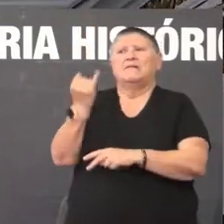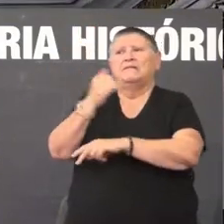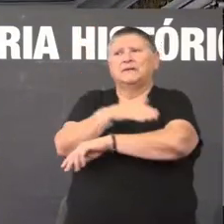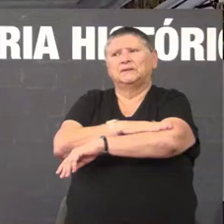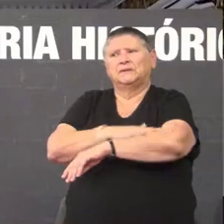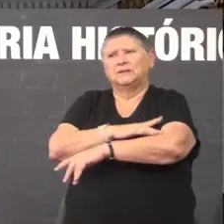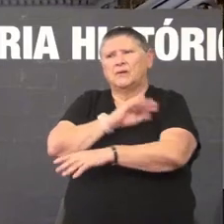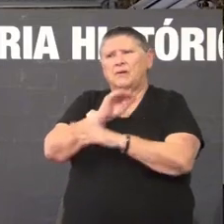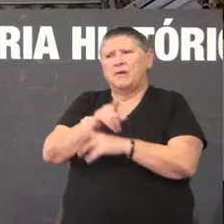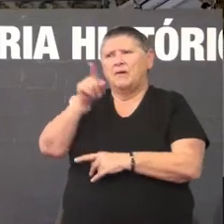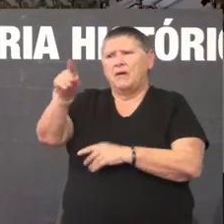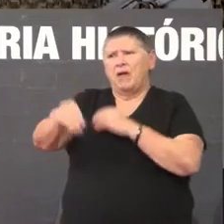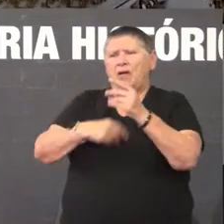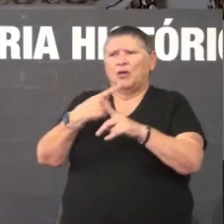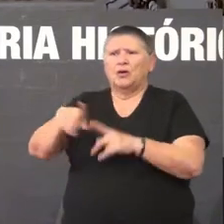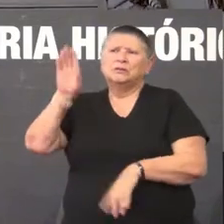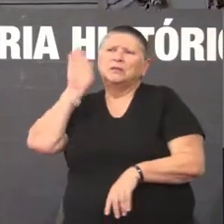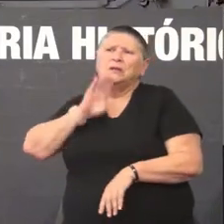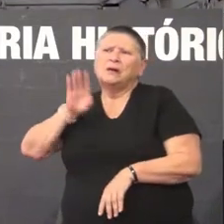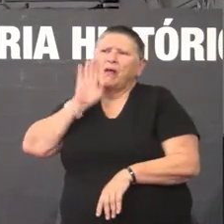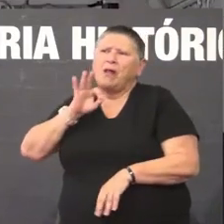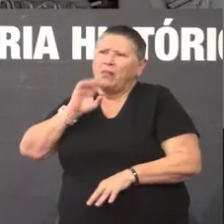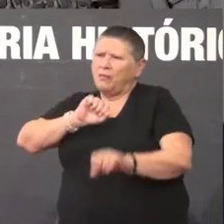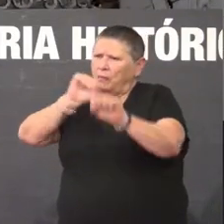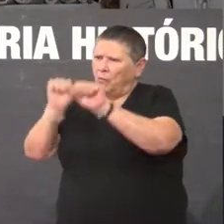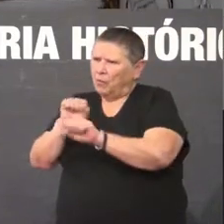cuando están cometiendo una ilegalidad?